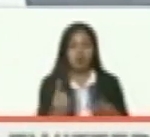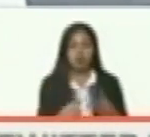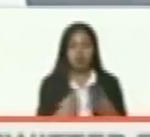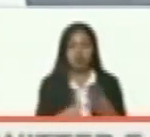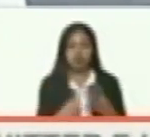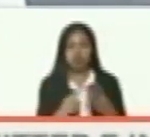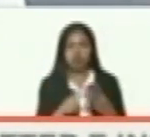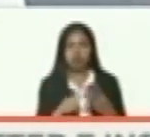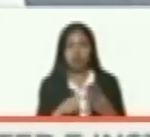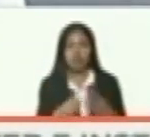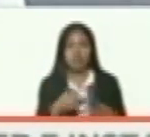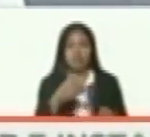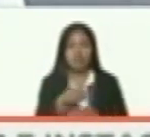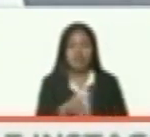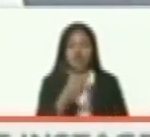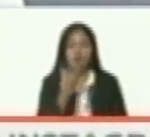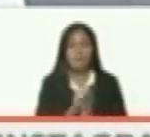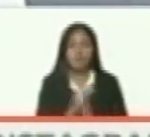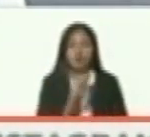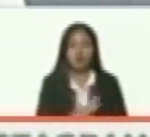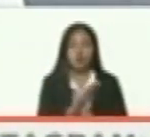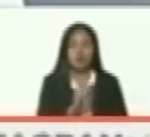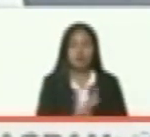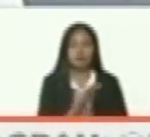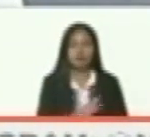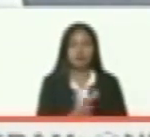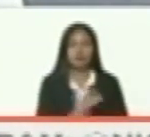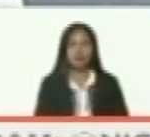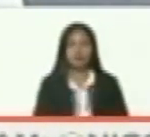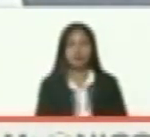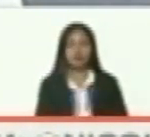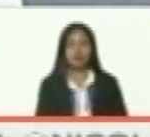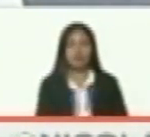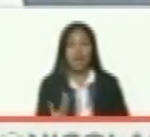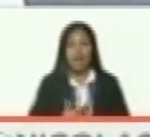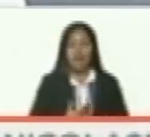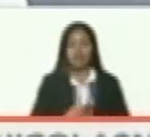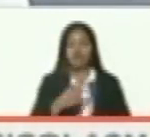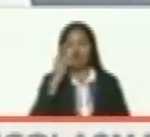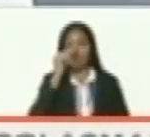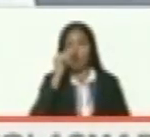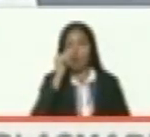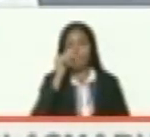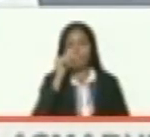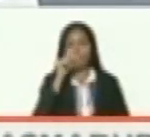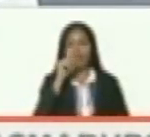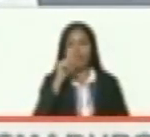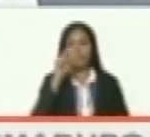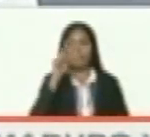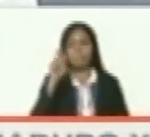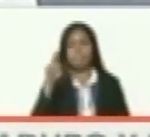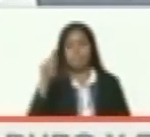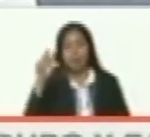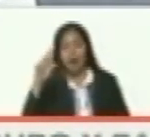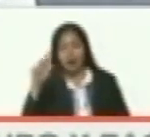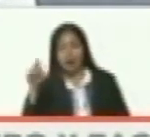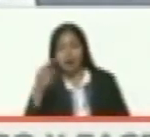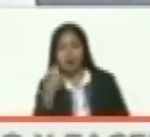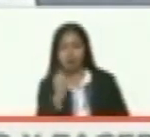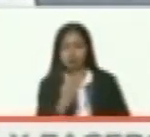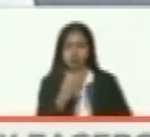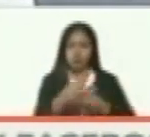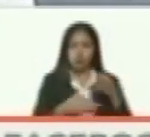vamos directo a Maturín, Estado Monagas. Allá está el alcalde Wilfredo Vargas. Allá